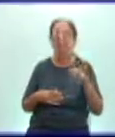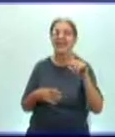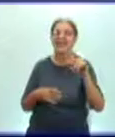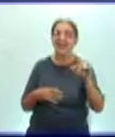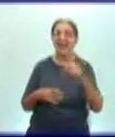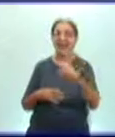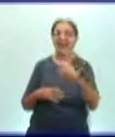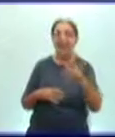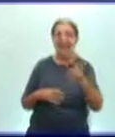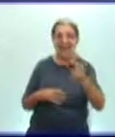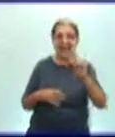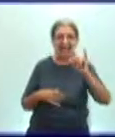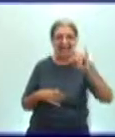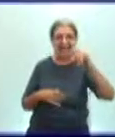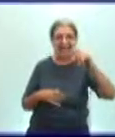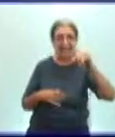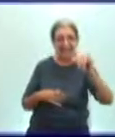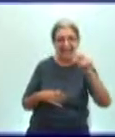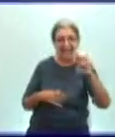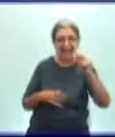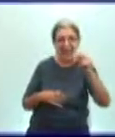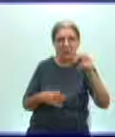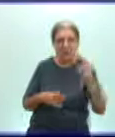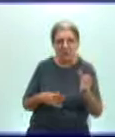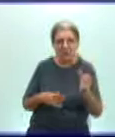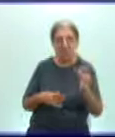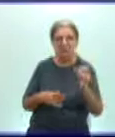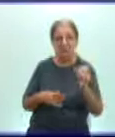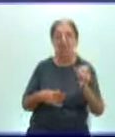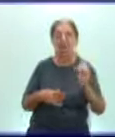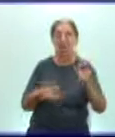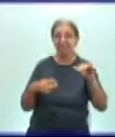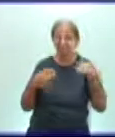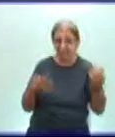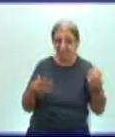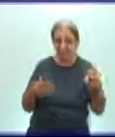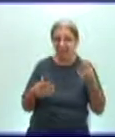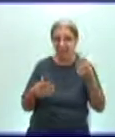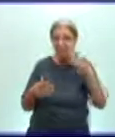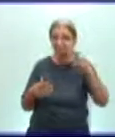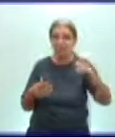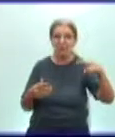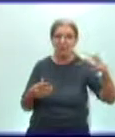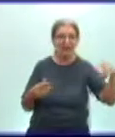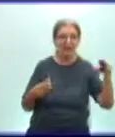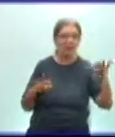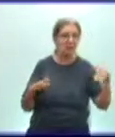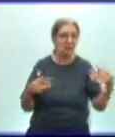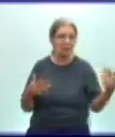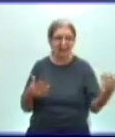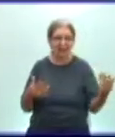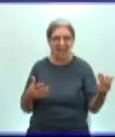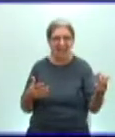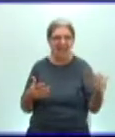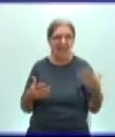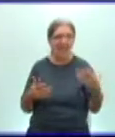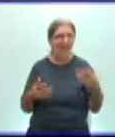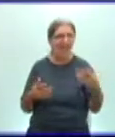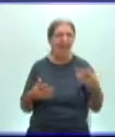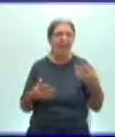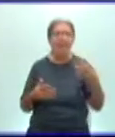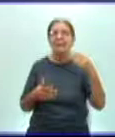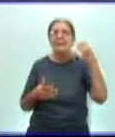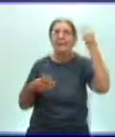qué causas estos tres quieren irse y qué es lo que están buscando. El canto de sirena de los Estados Unidos, que le